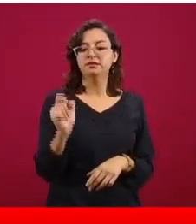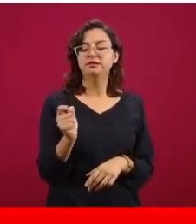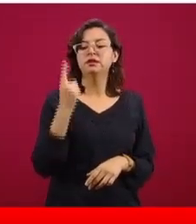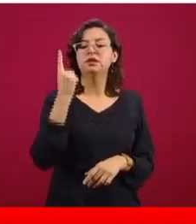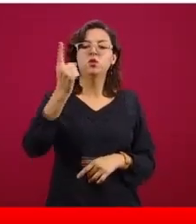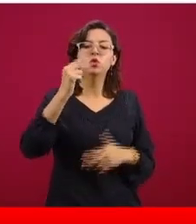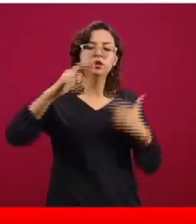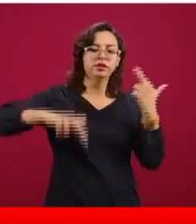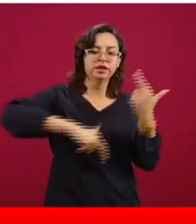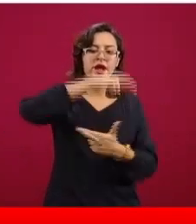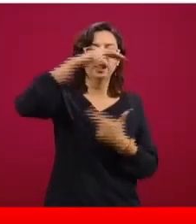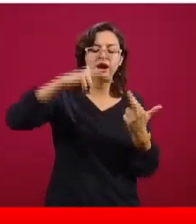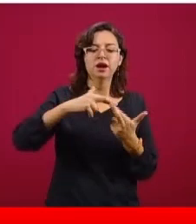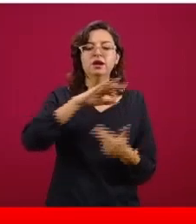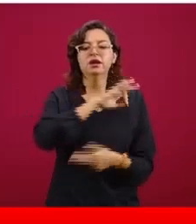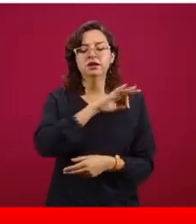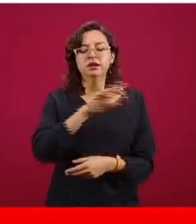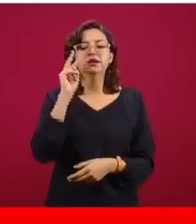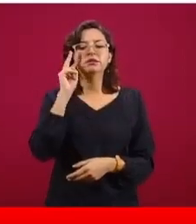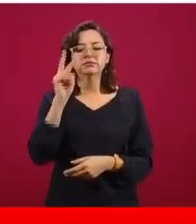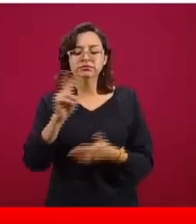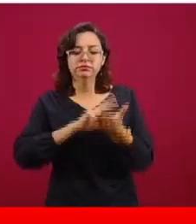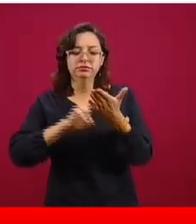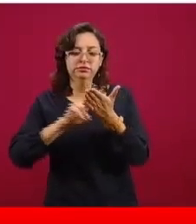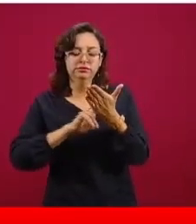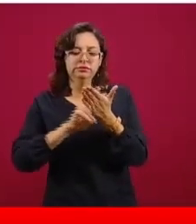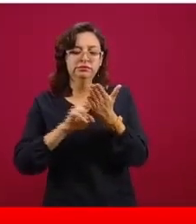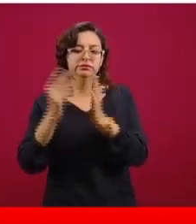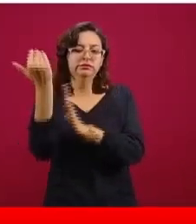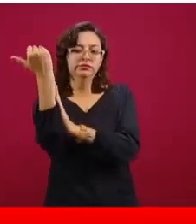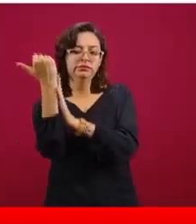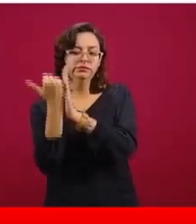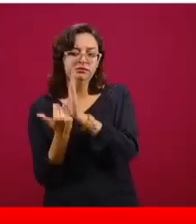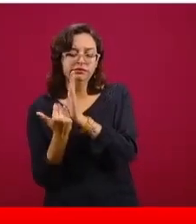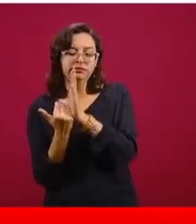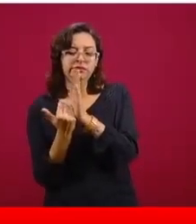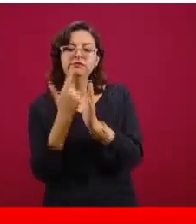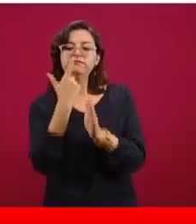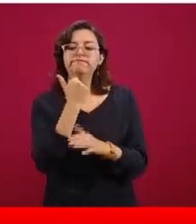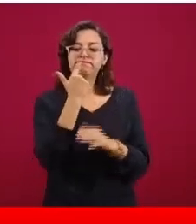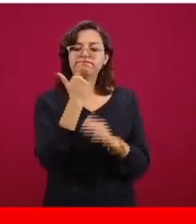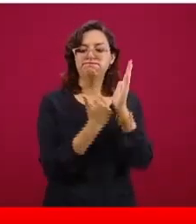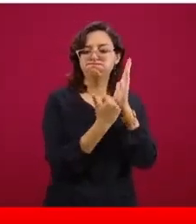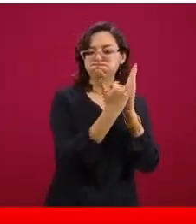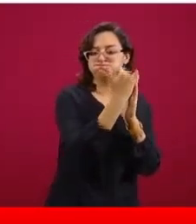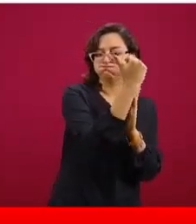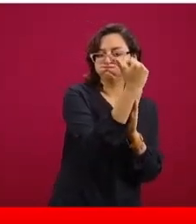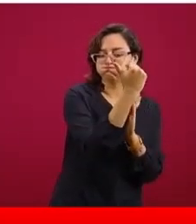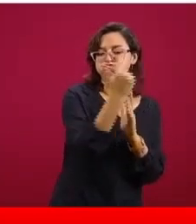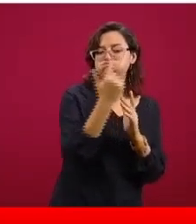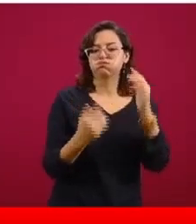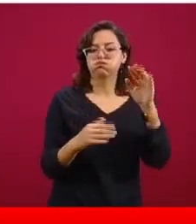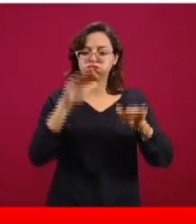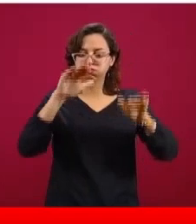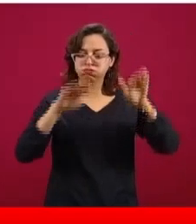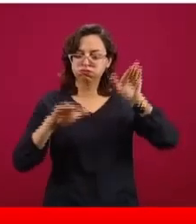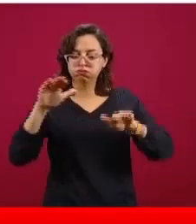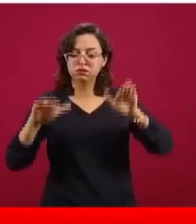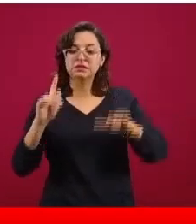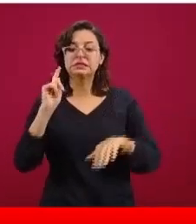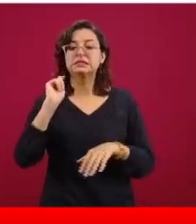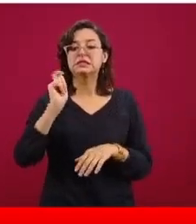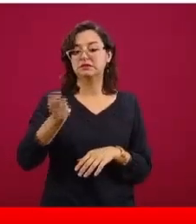verde es más baja que la línea roja es donde hemos logrado controlar